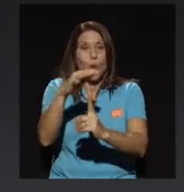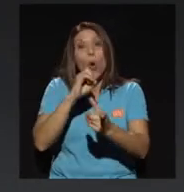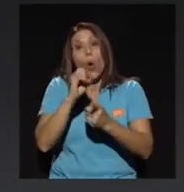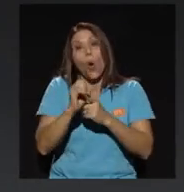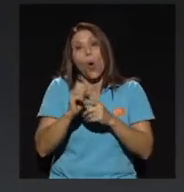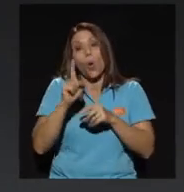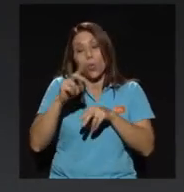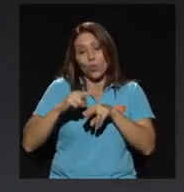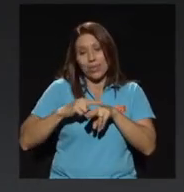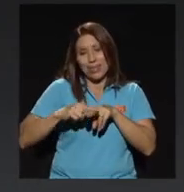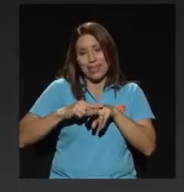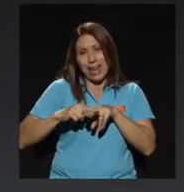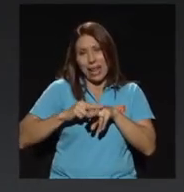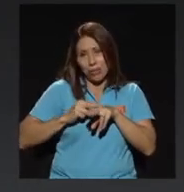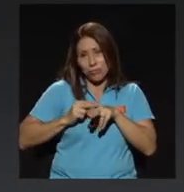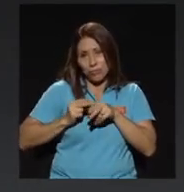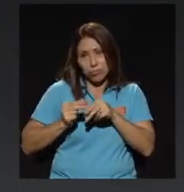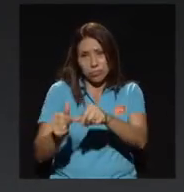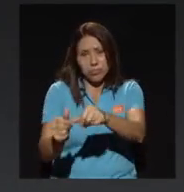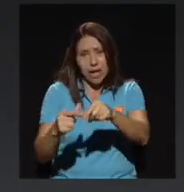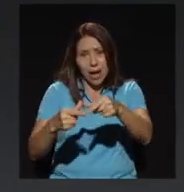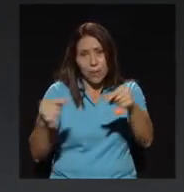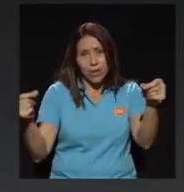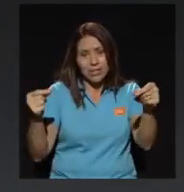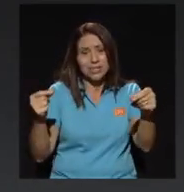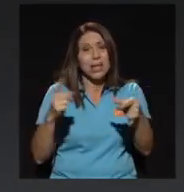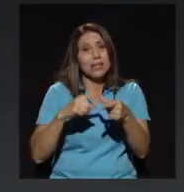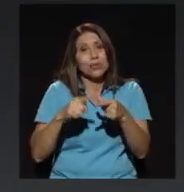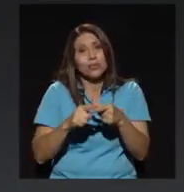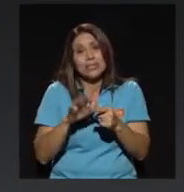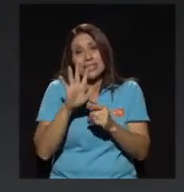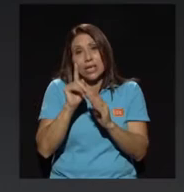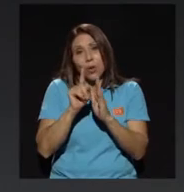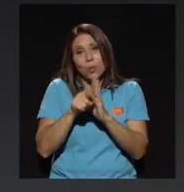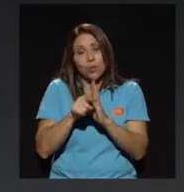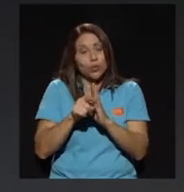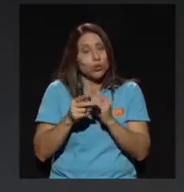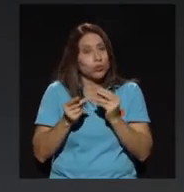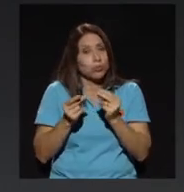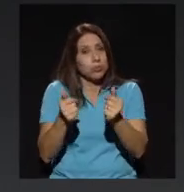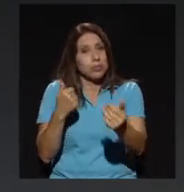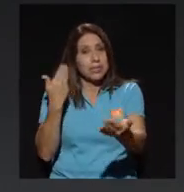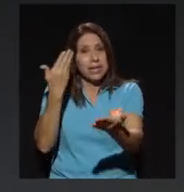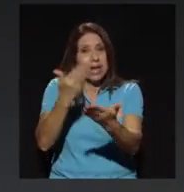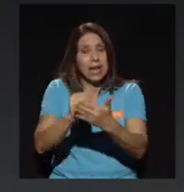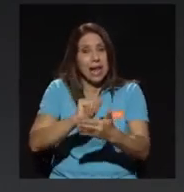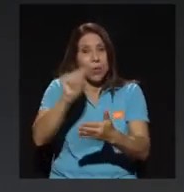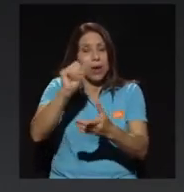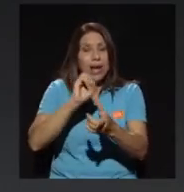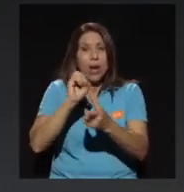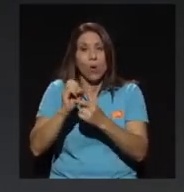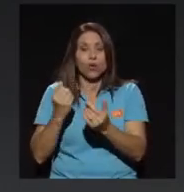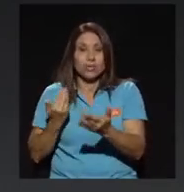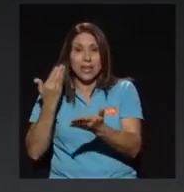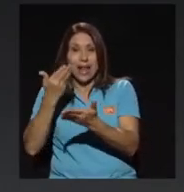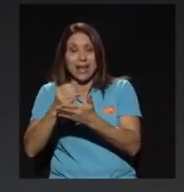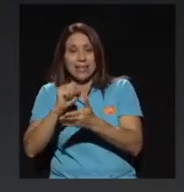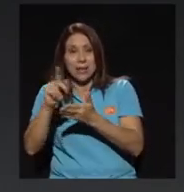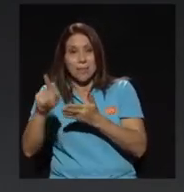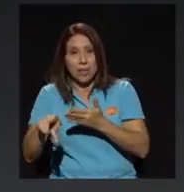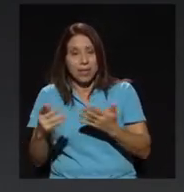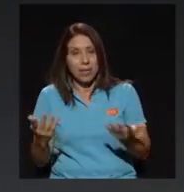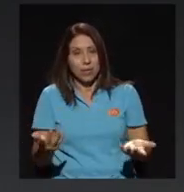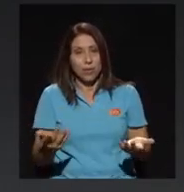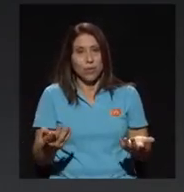bala a lo japonés, en 5 minutos estaría uno en Alajuela o en San Pedro de uno y el otro.